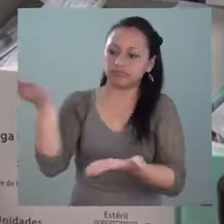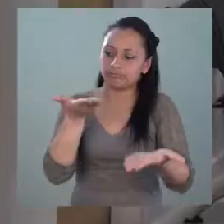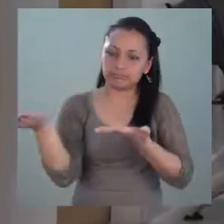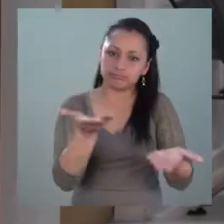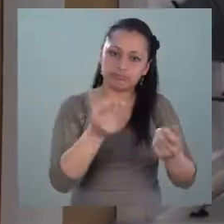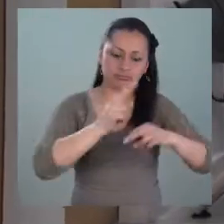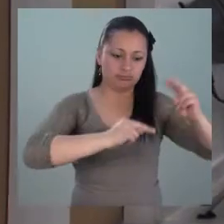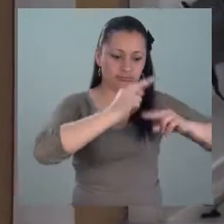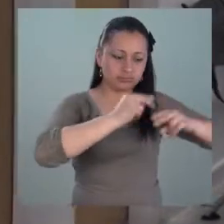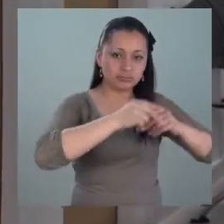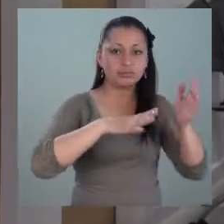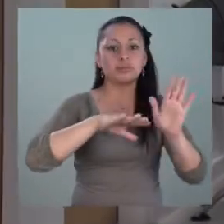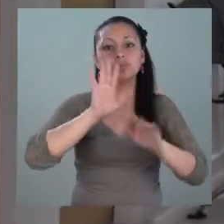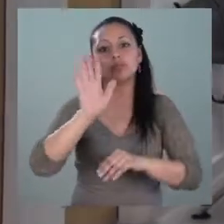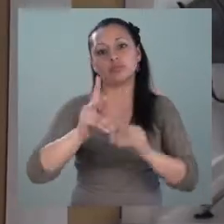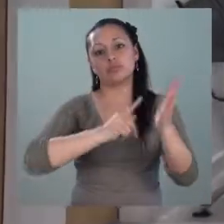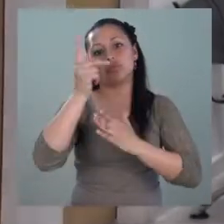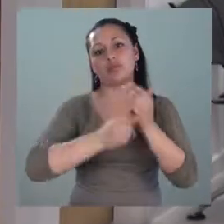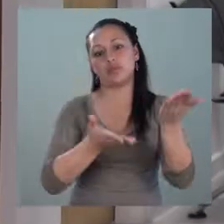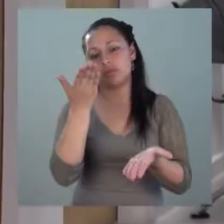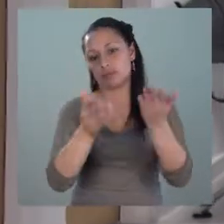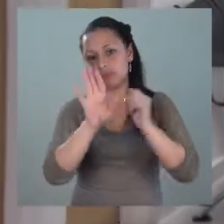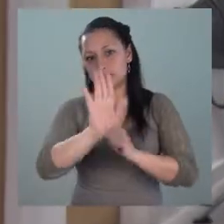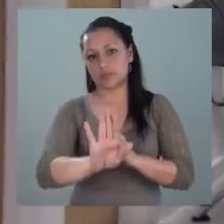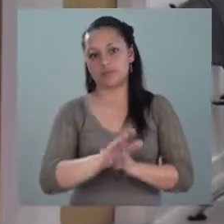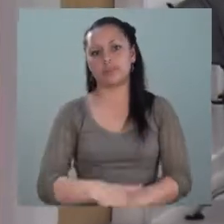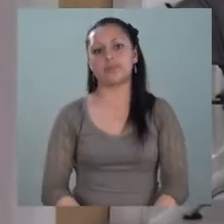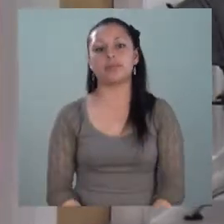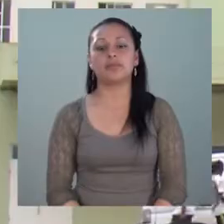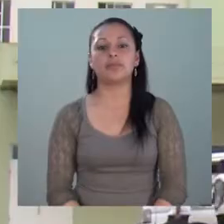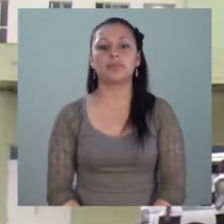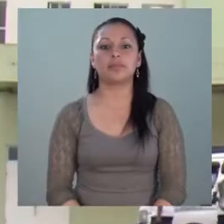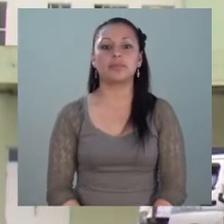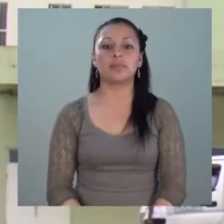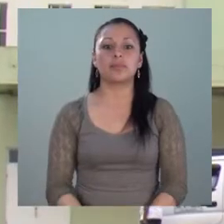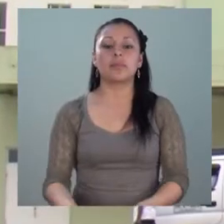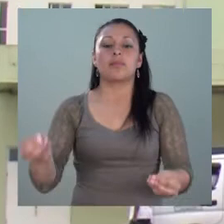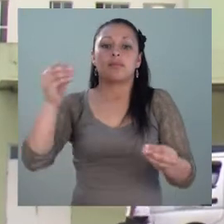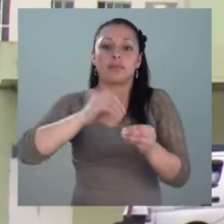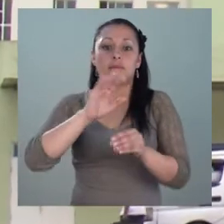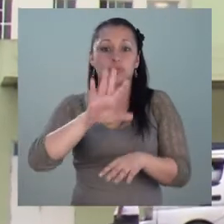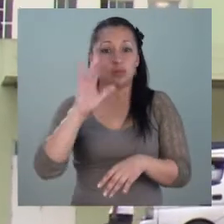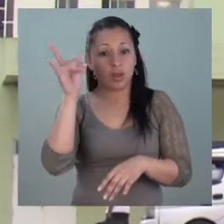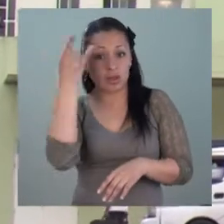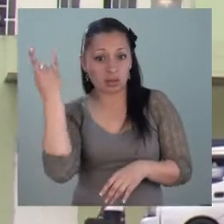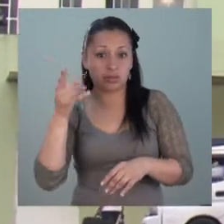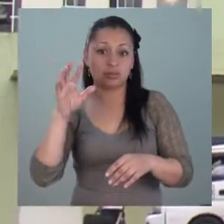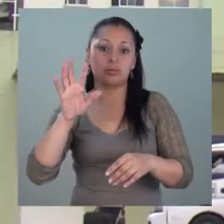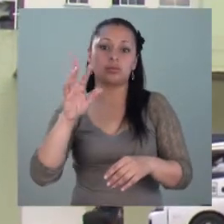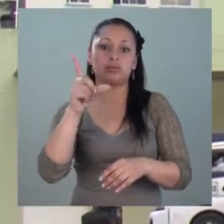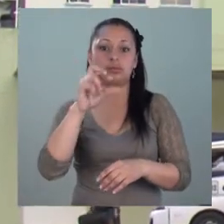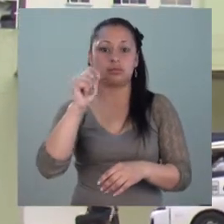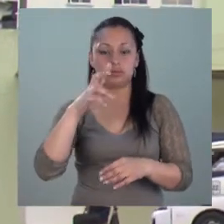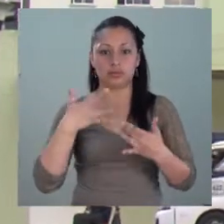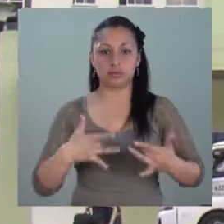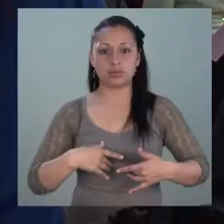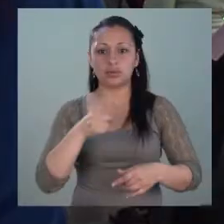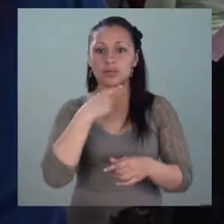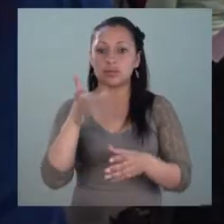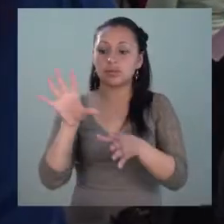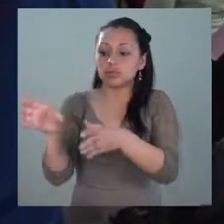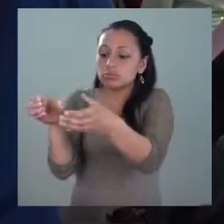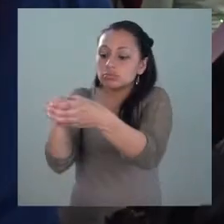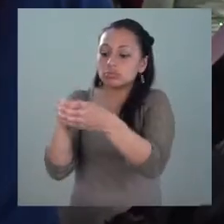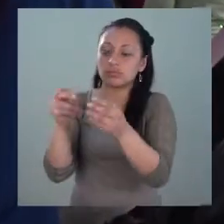de dotación e infraestructura de acuerdo a proyecto que formule el hospital. Finalmente, en caso que la Supersalud ratifique el concepto de la